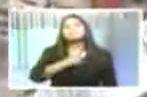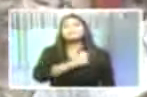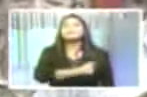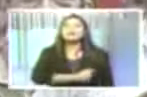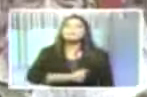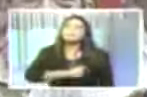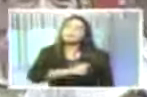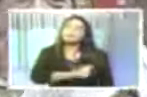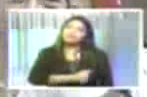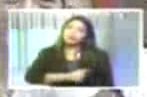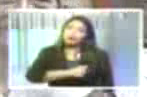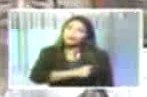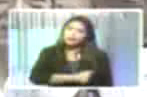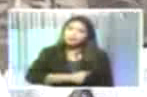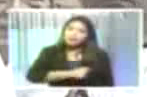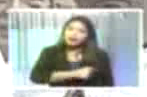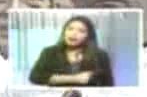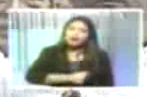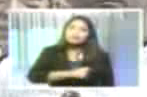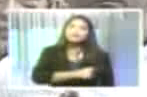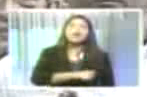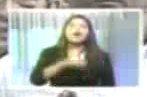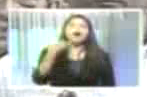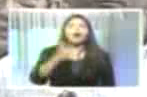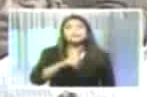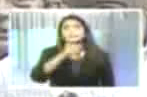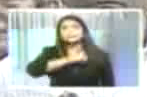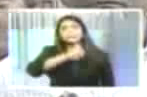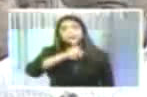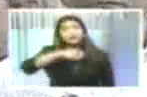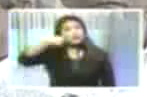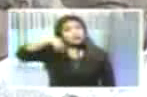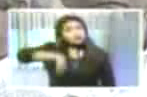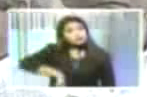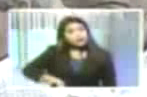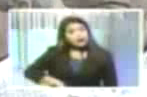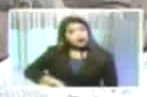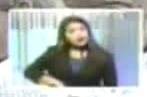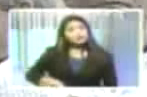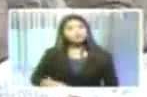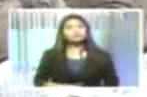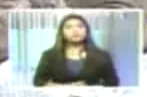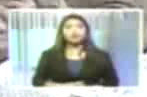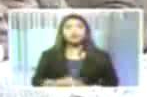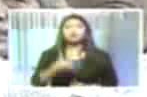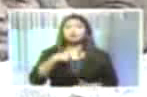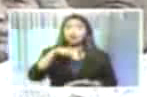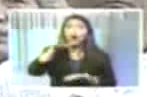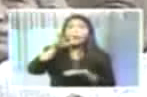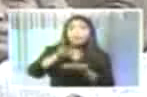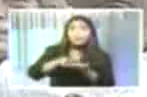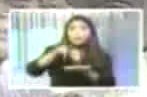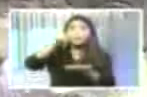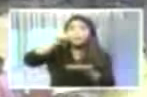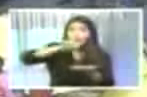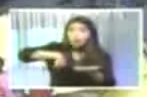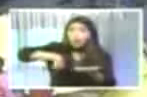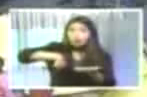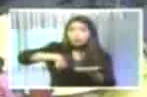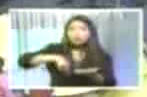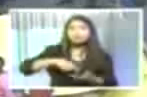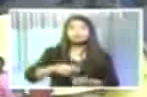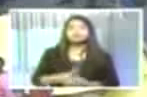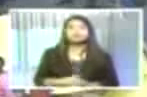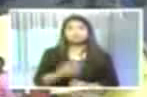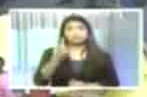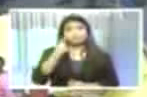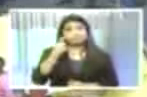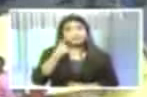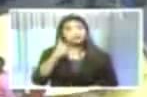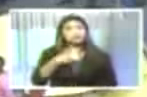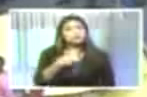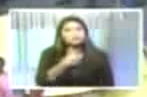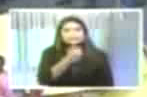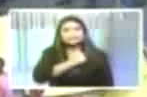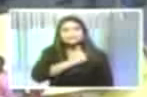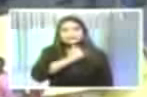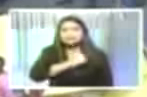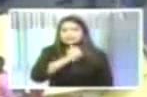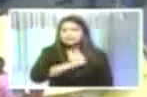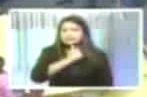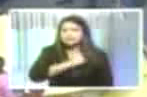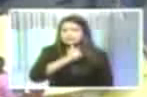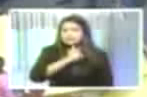lamentablemente ha habido un rezago de los salarios. Estoy aprobando, mire, estoy haciendo de tripas